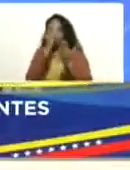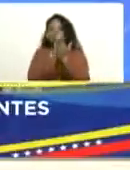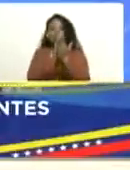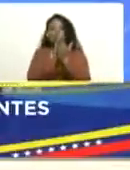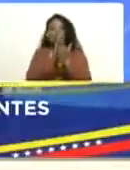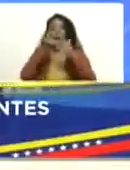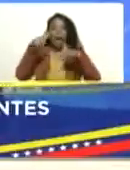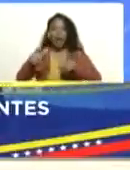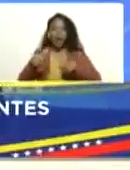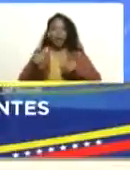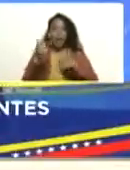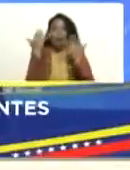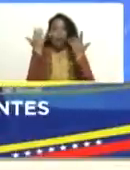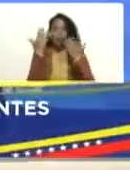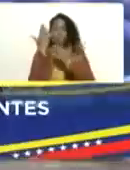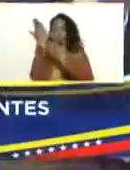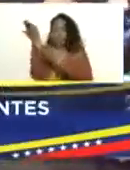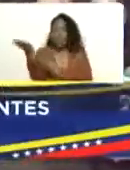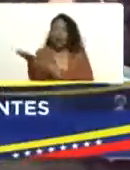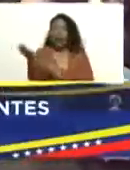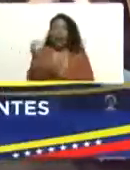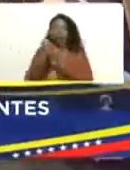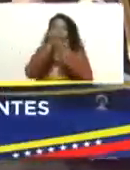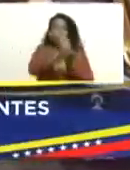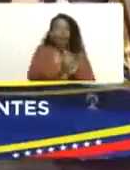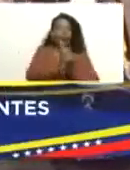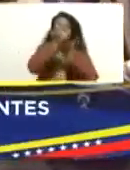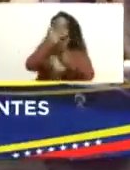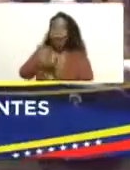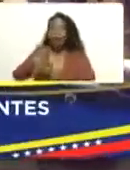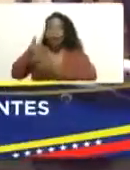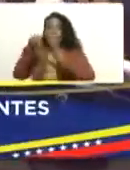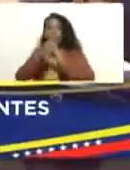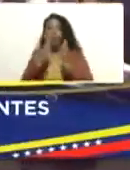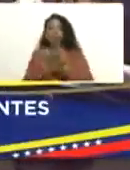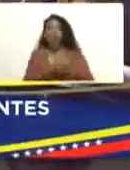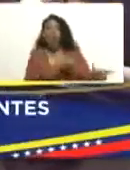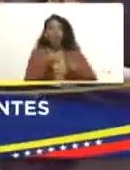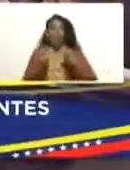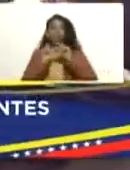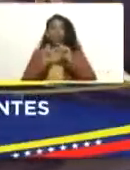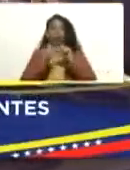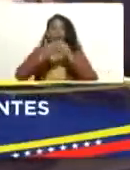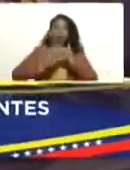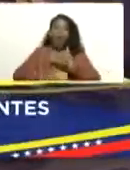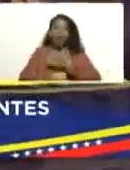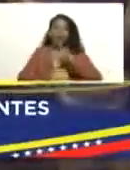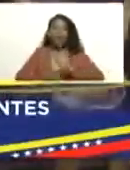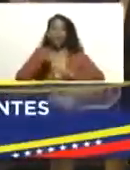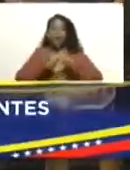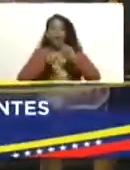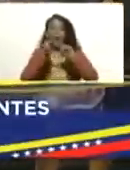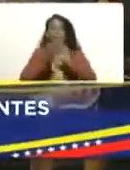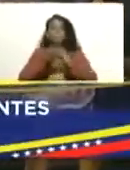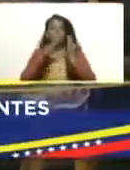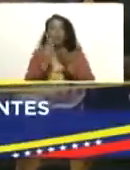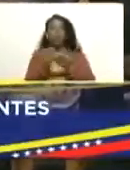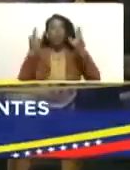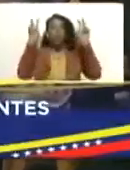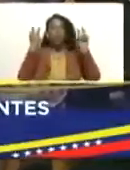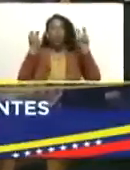Irán, tendiendo su mano al mundo, listos para seguir avanzando en la construcción de un mundo nuevo.